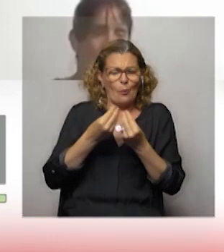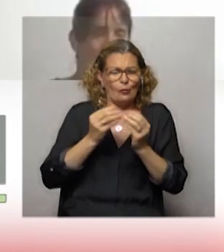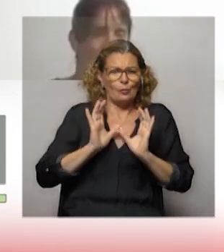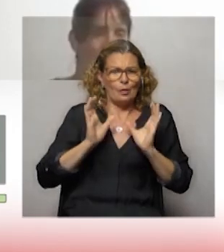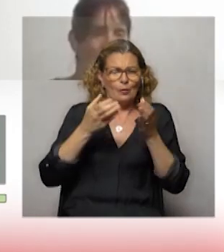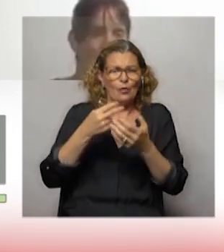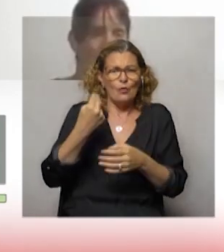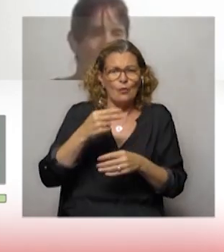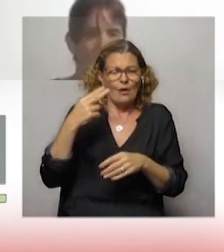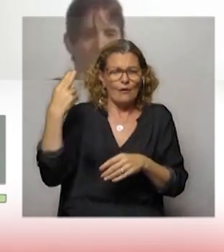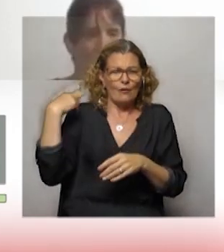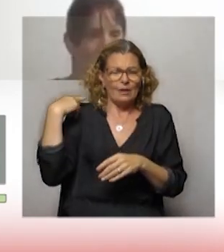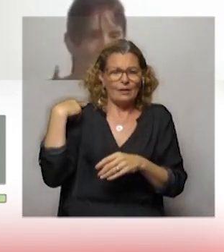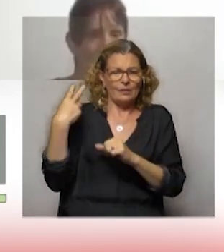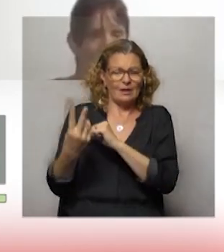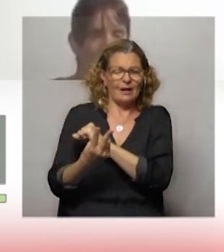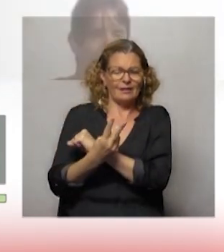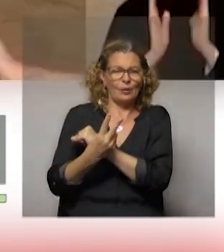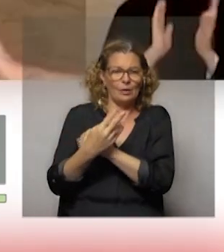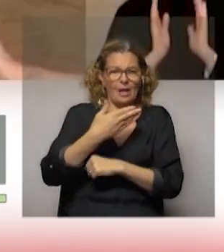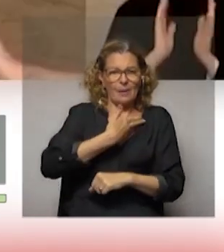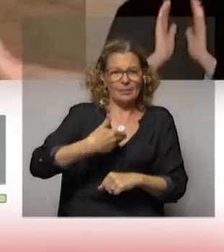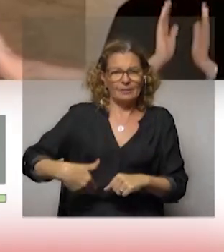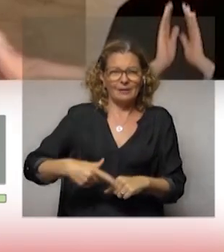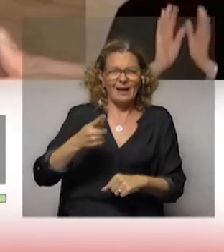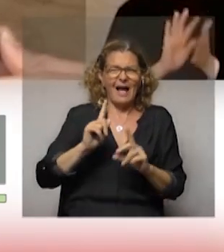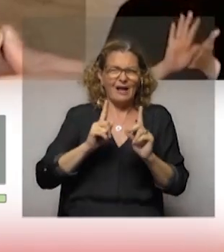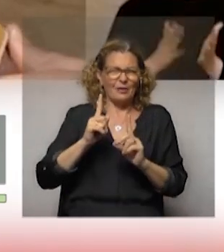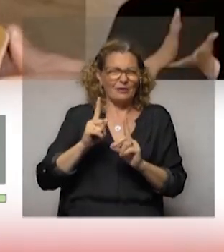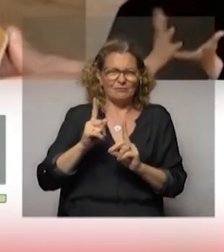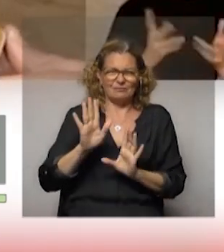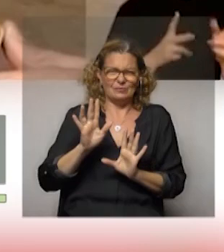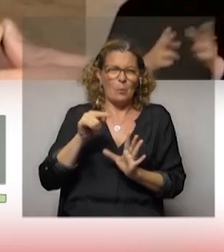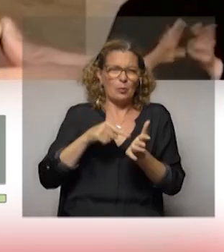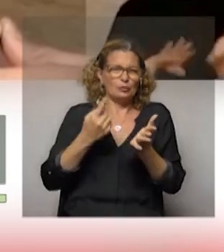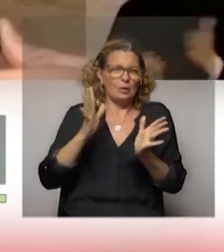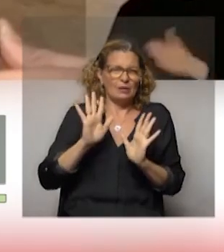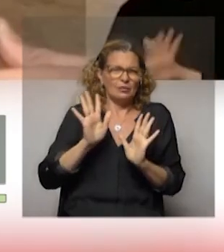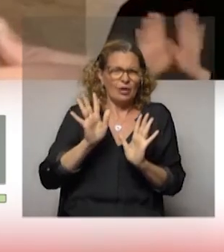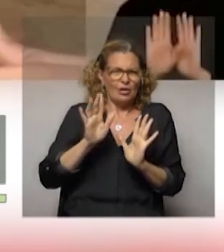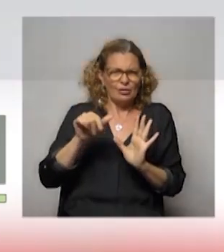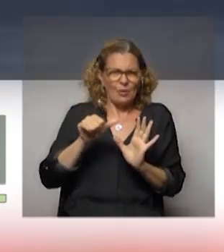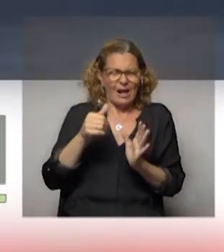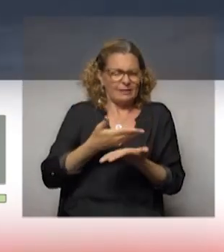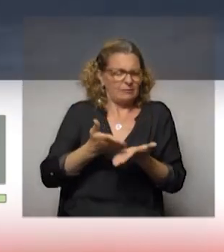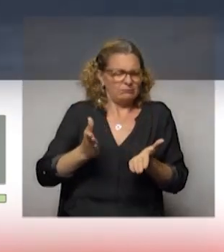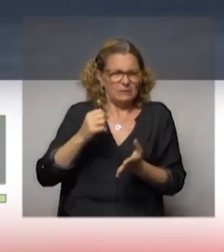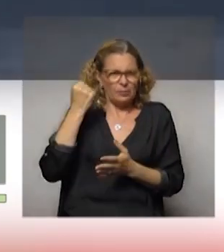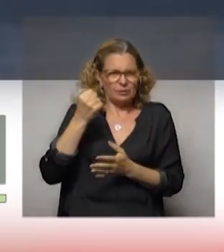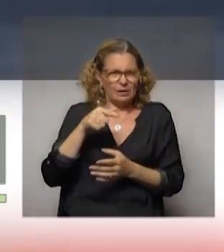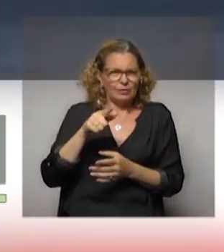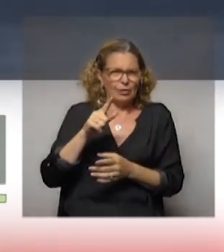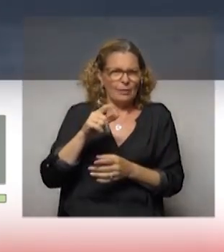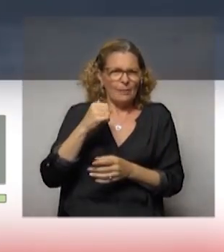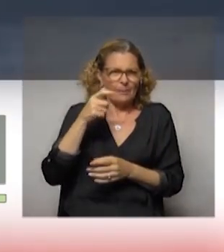por el mundo Nunca fue el jefe de la seguridad presidencial fue un episodio puntual que no no hace la esencia estos golpes